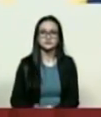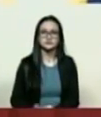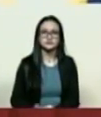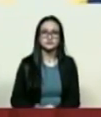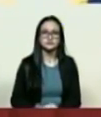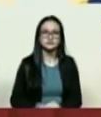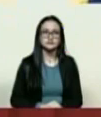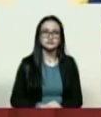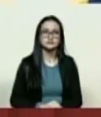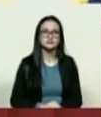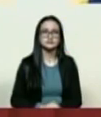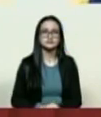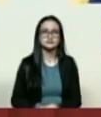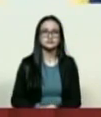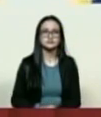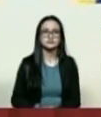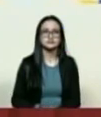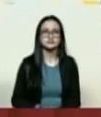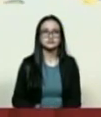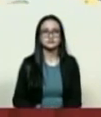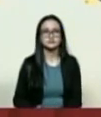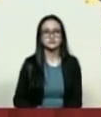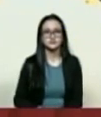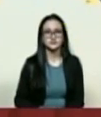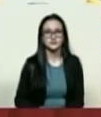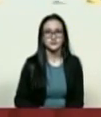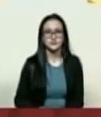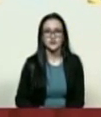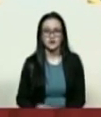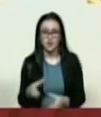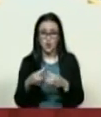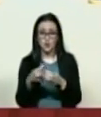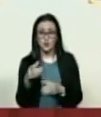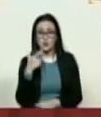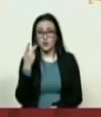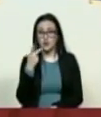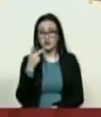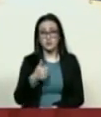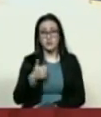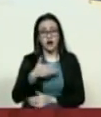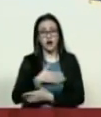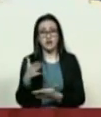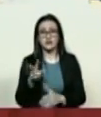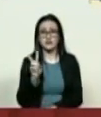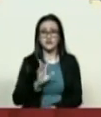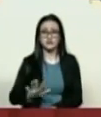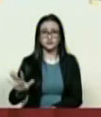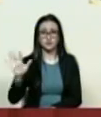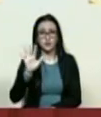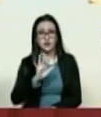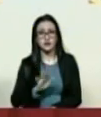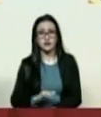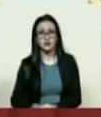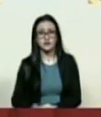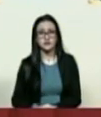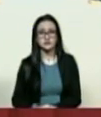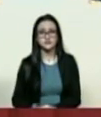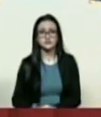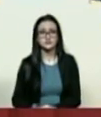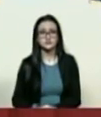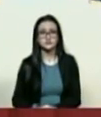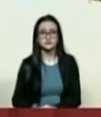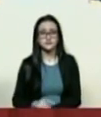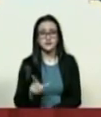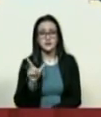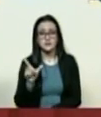partido vanguardia de la Revolución Bolivariana, el más grande partido no solo de Venezuela, sino que en este momento es el